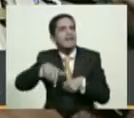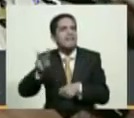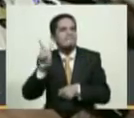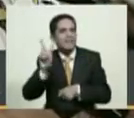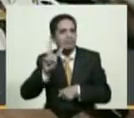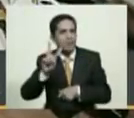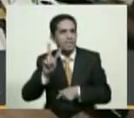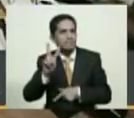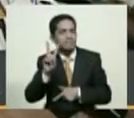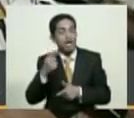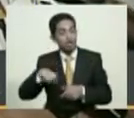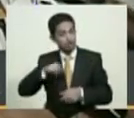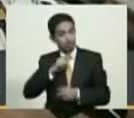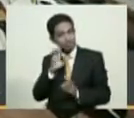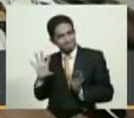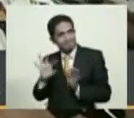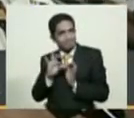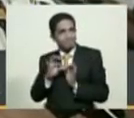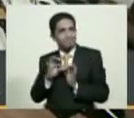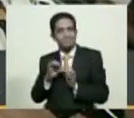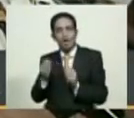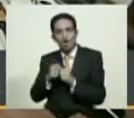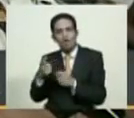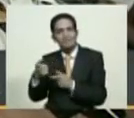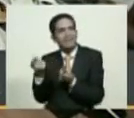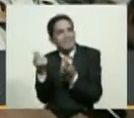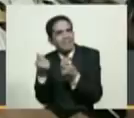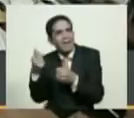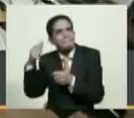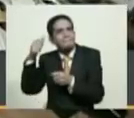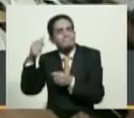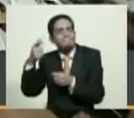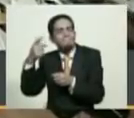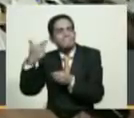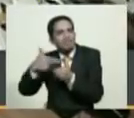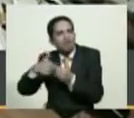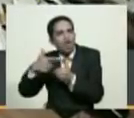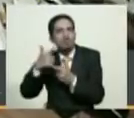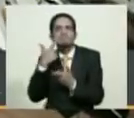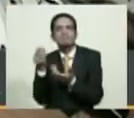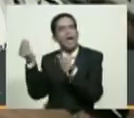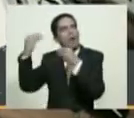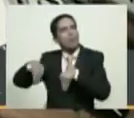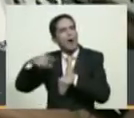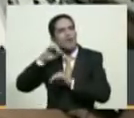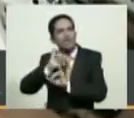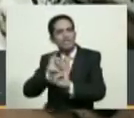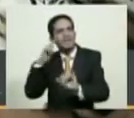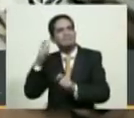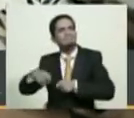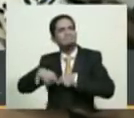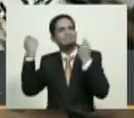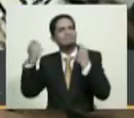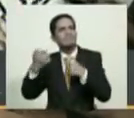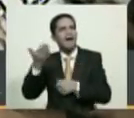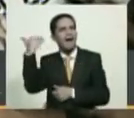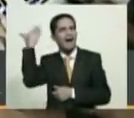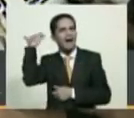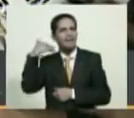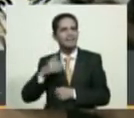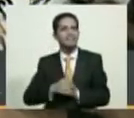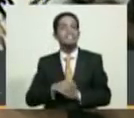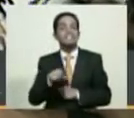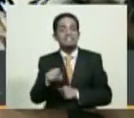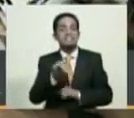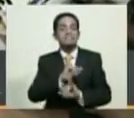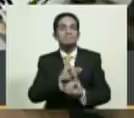Basado nosotros, anclados en el petro, estamos brindando la posibilidad de volver a aquellos acuerdos que se rompieron desde Bretton Woods, donde ya